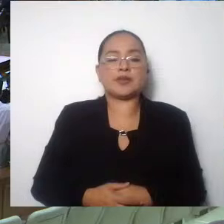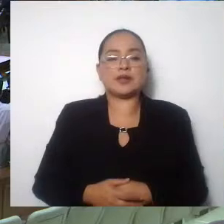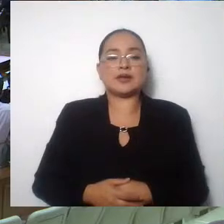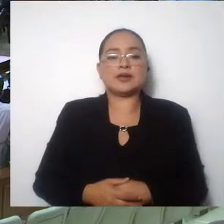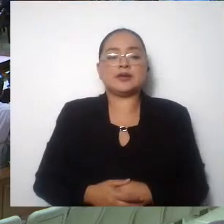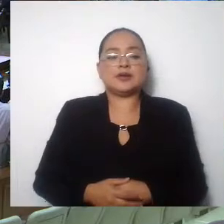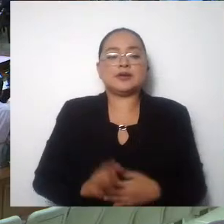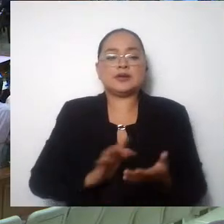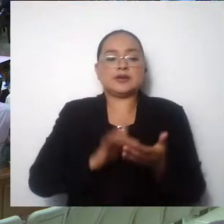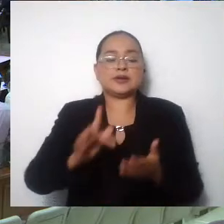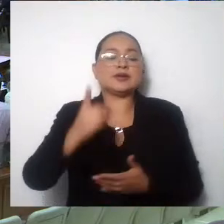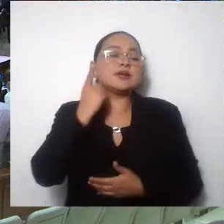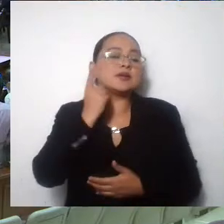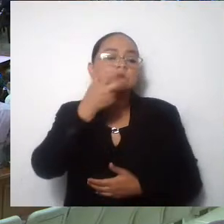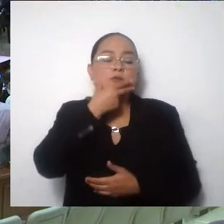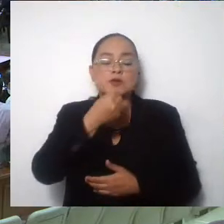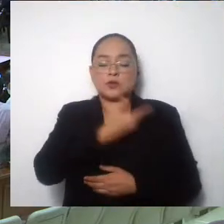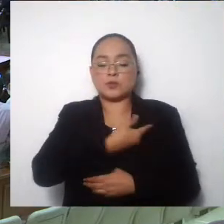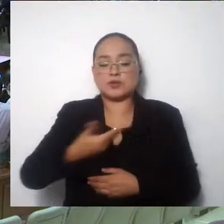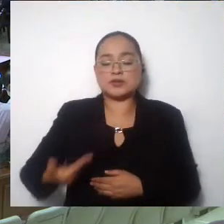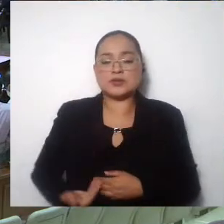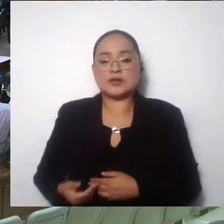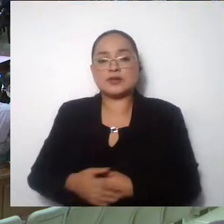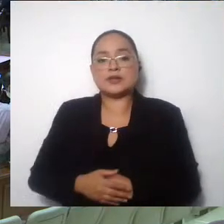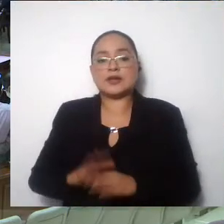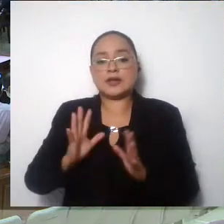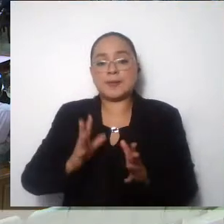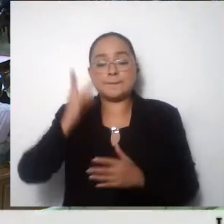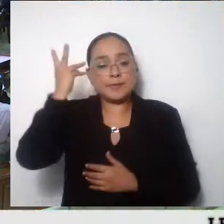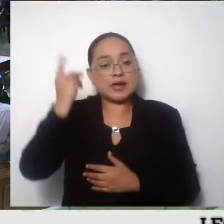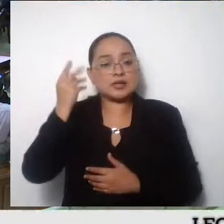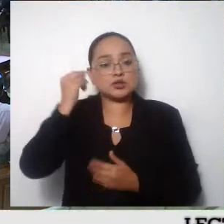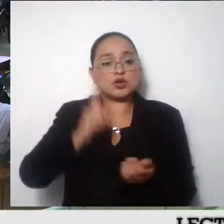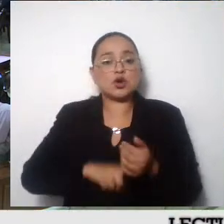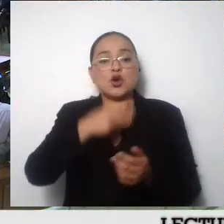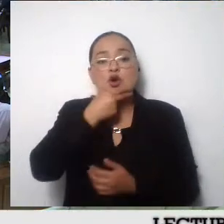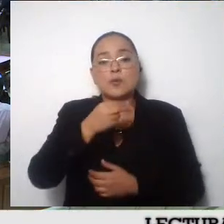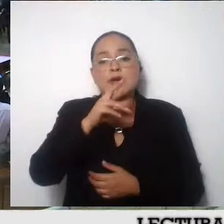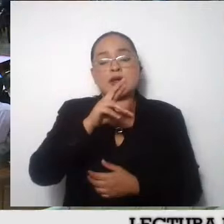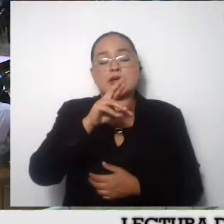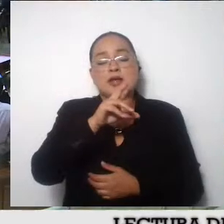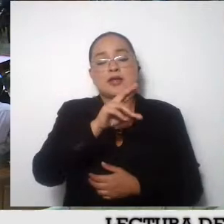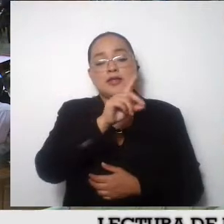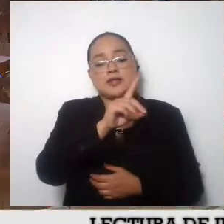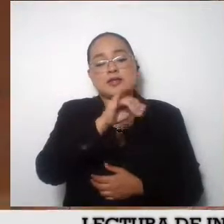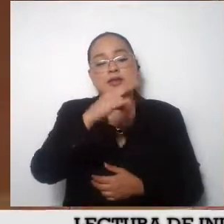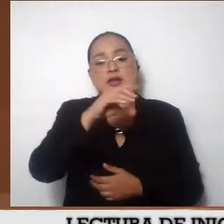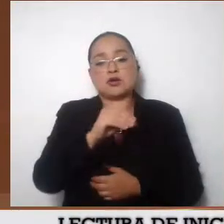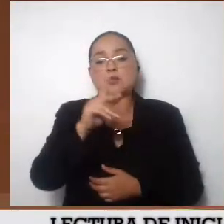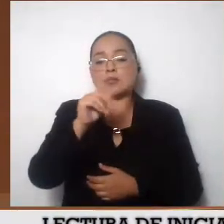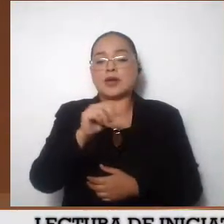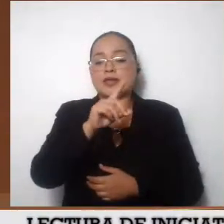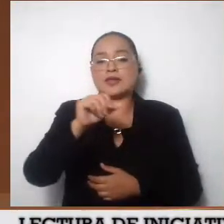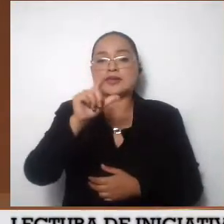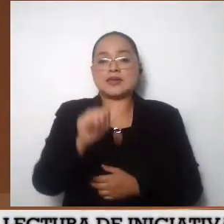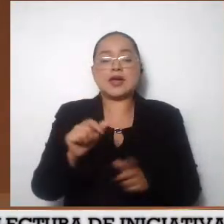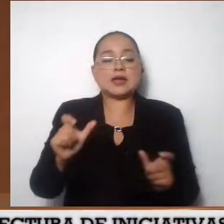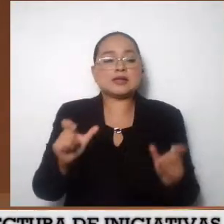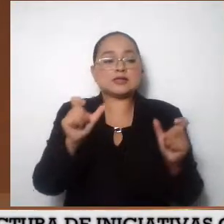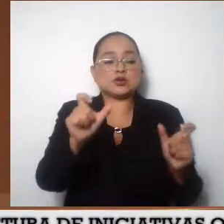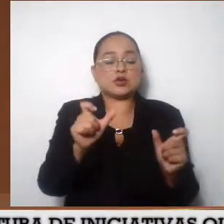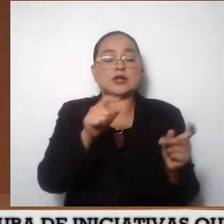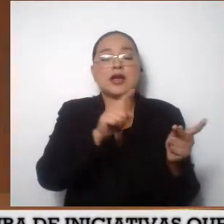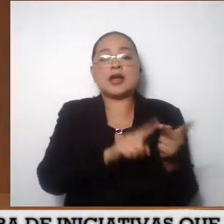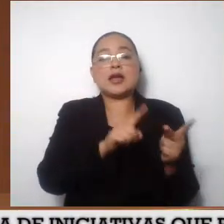Gracias, diputado presidente. Pensión por retiro al ciudadano Diego Padilla Elizalde, categoría escolta, adscrito a la Dirección